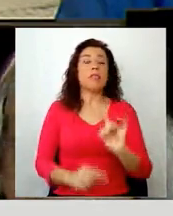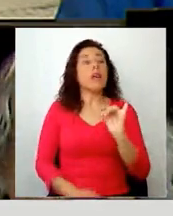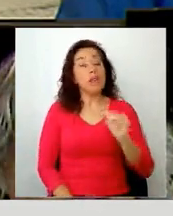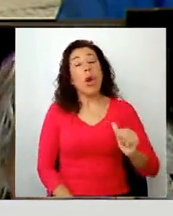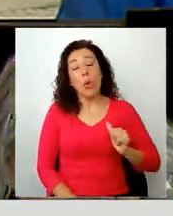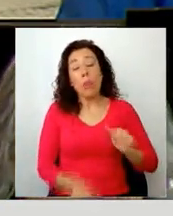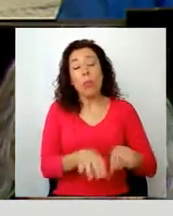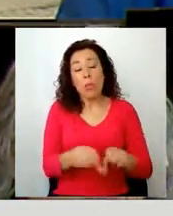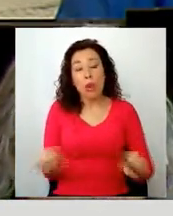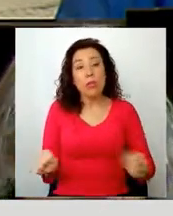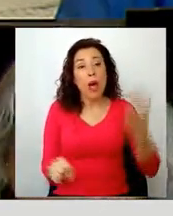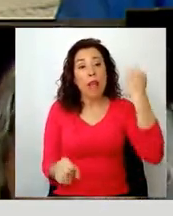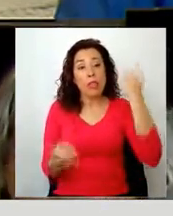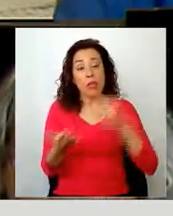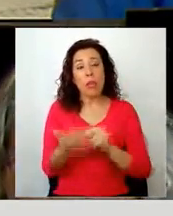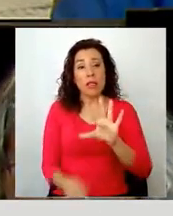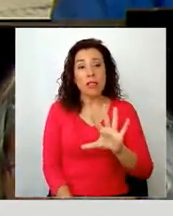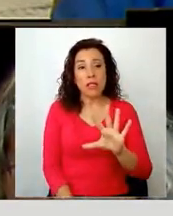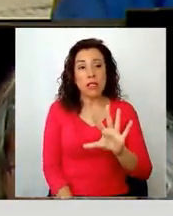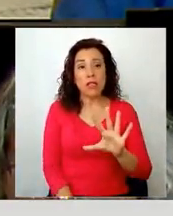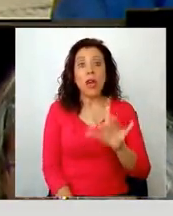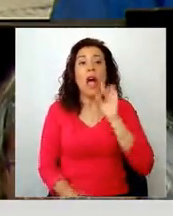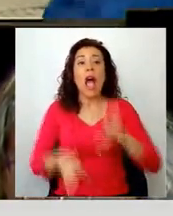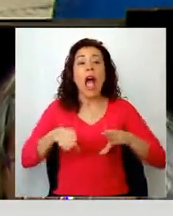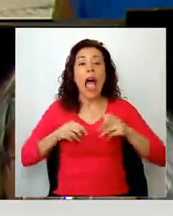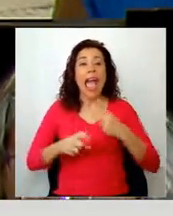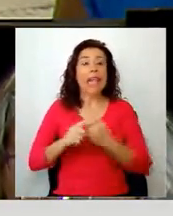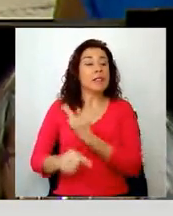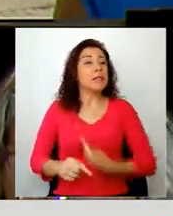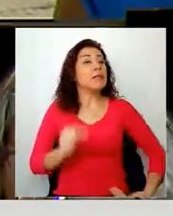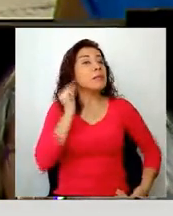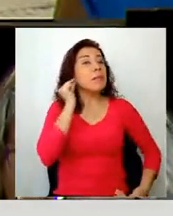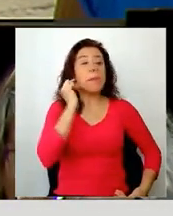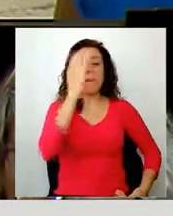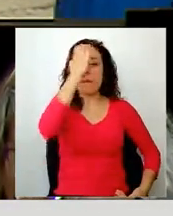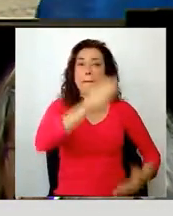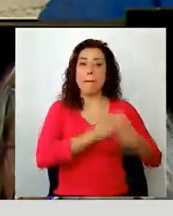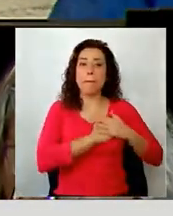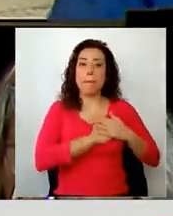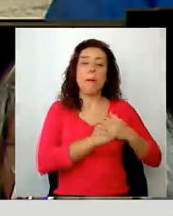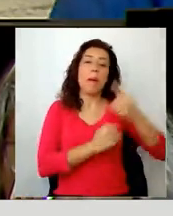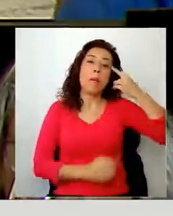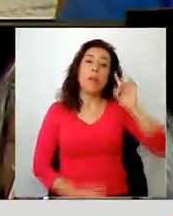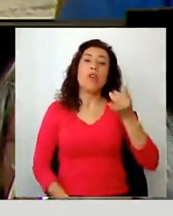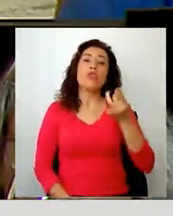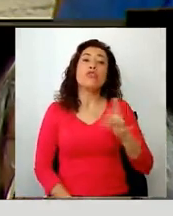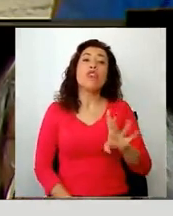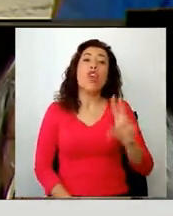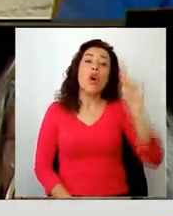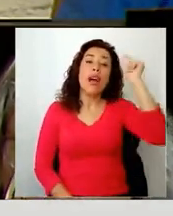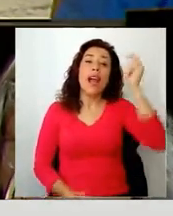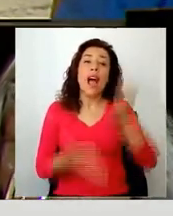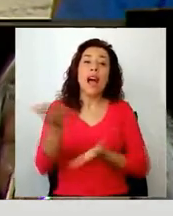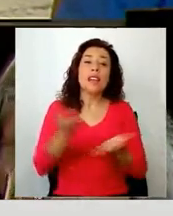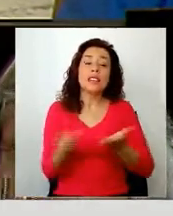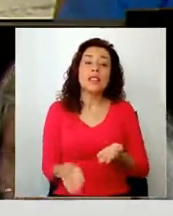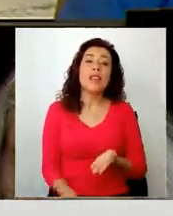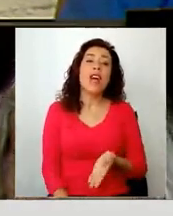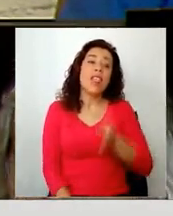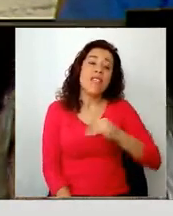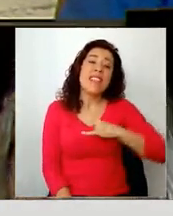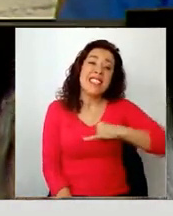2005 que adquirió la expresidenta bachelet pero solo se crea el servicio y vamos a tener que seguir